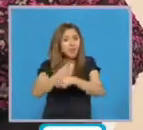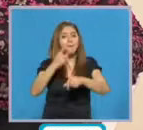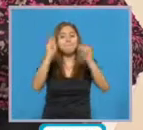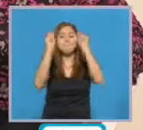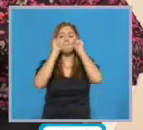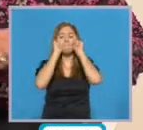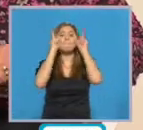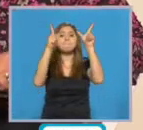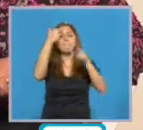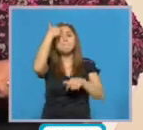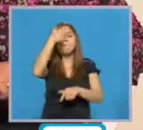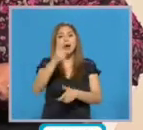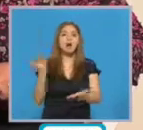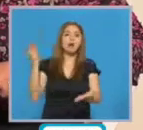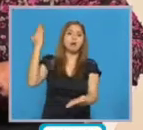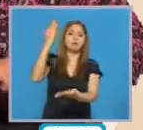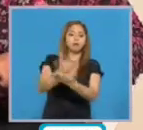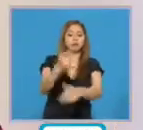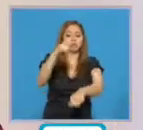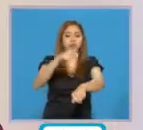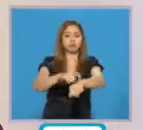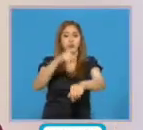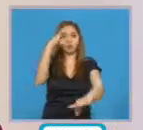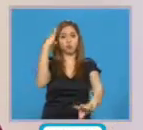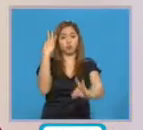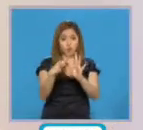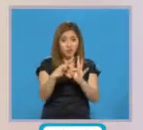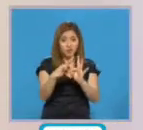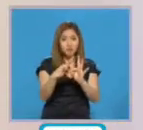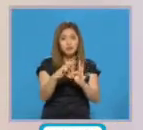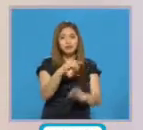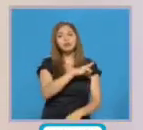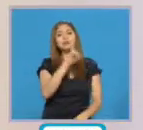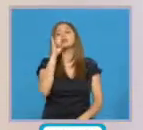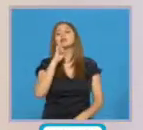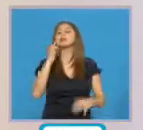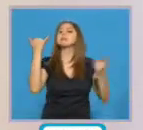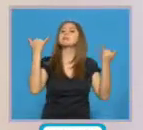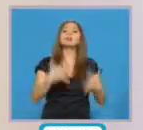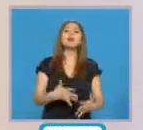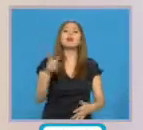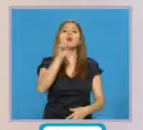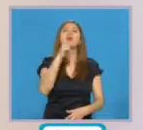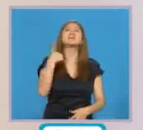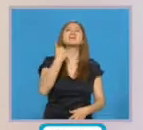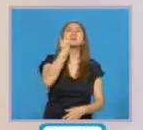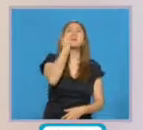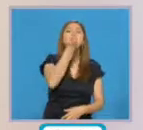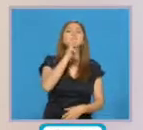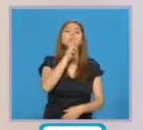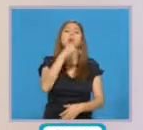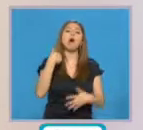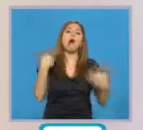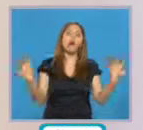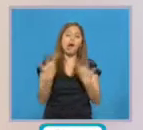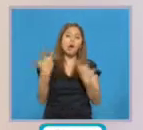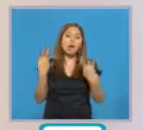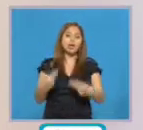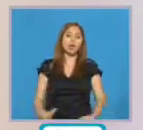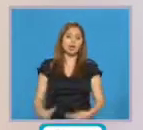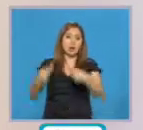para poder llegar al horario correcto. Sí. Entonces decidió emprender por su cuenta y empezar a